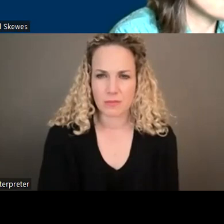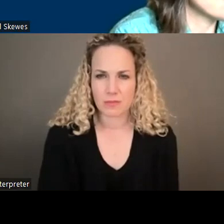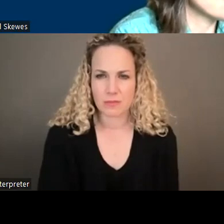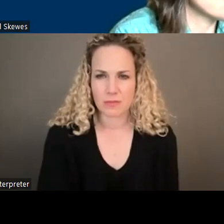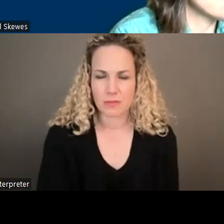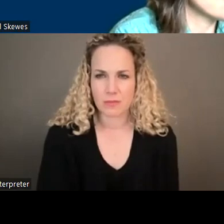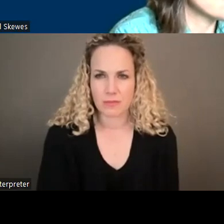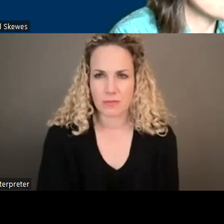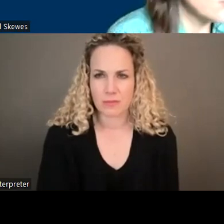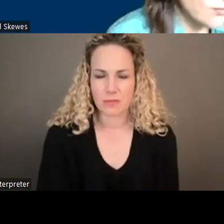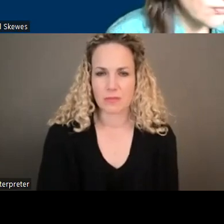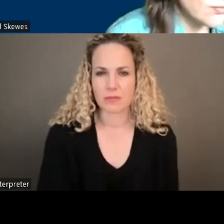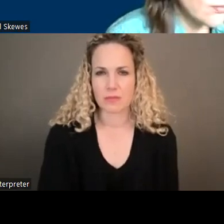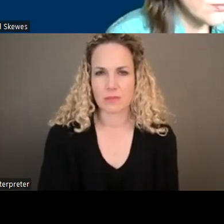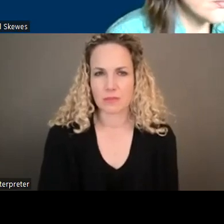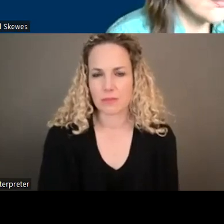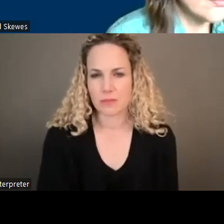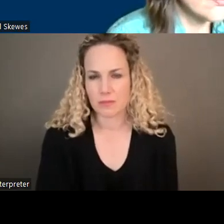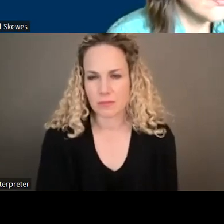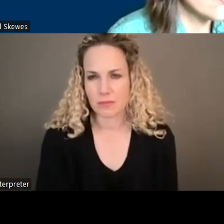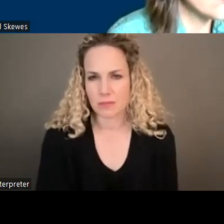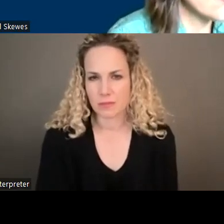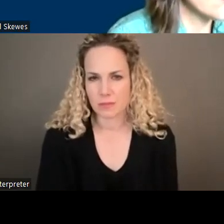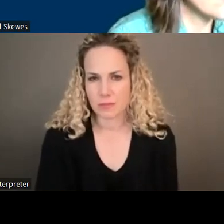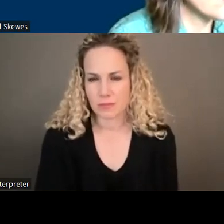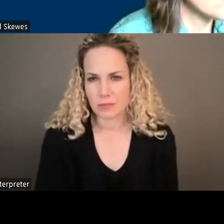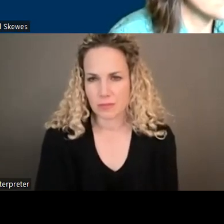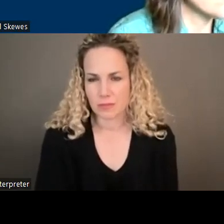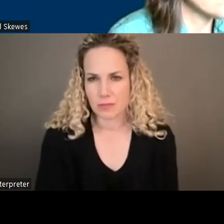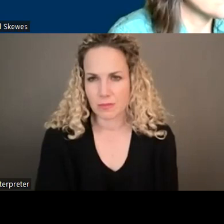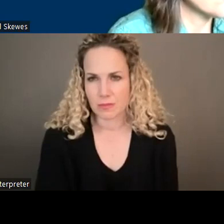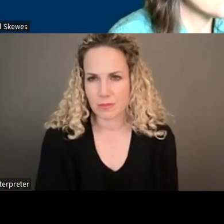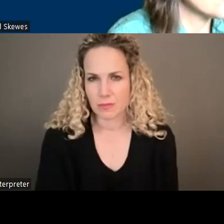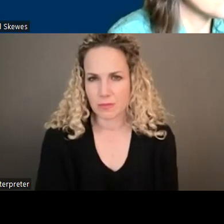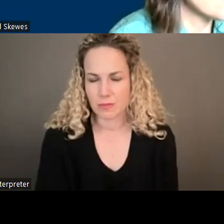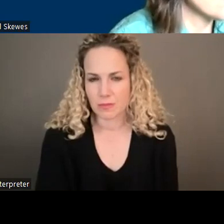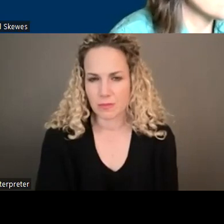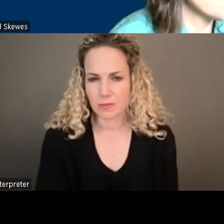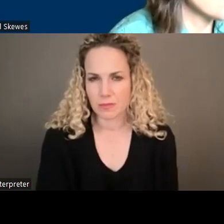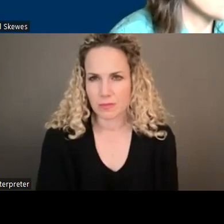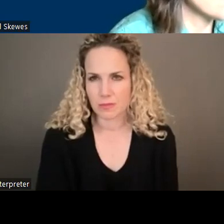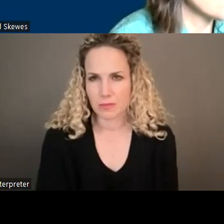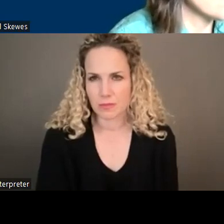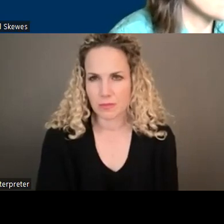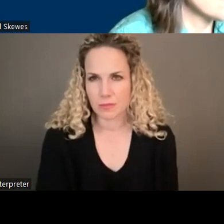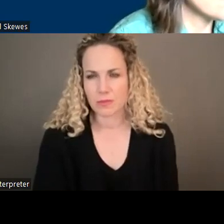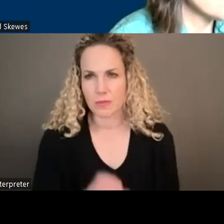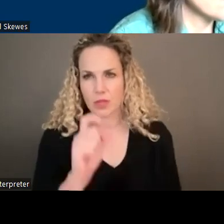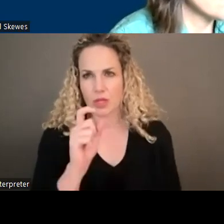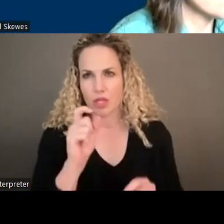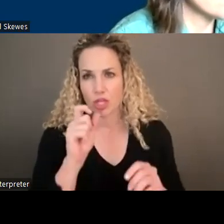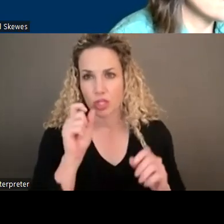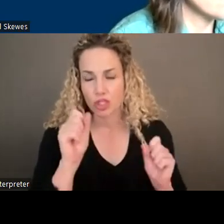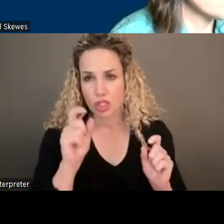niño que, Ujú. que cuidó. Entonces, llene la encuesta, ya lo hizo, y entonces cada pago